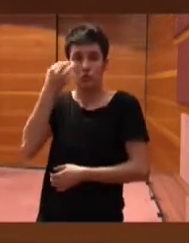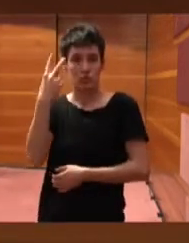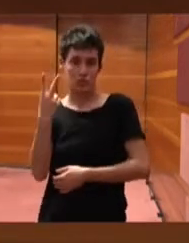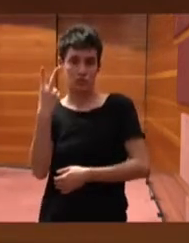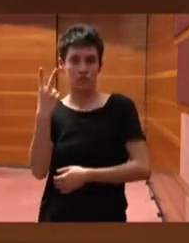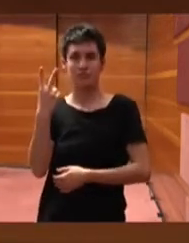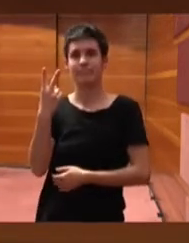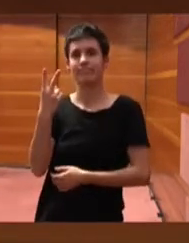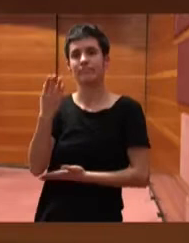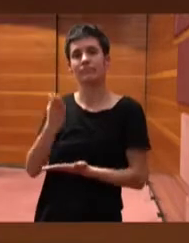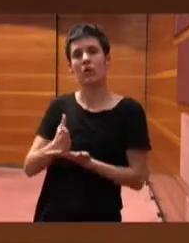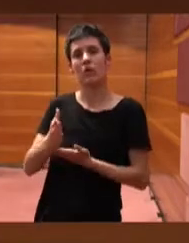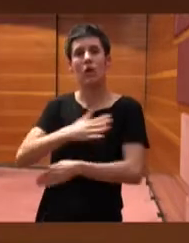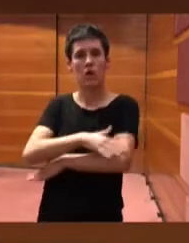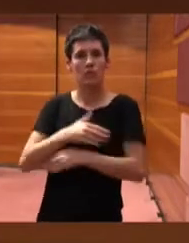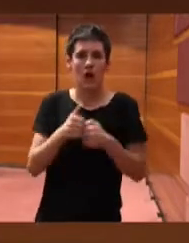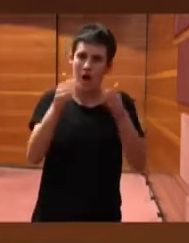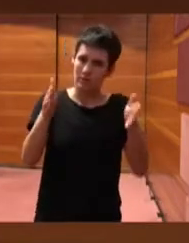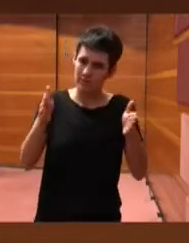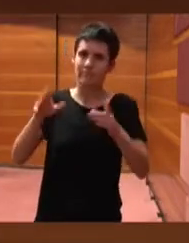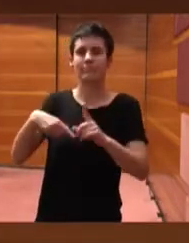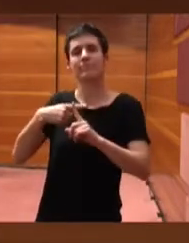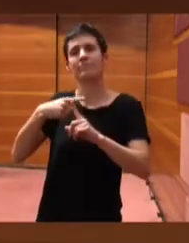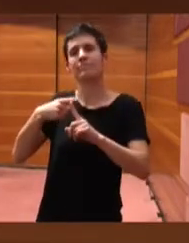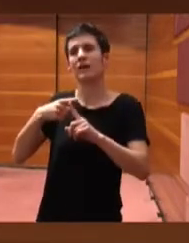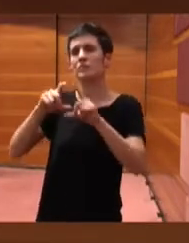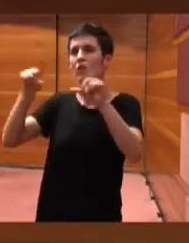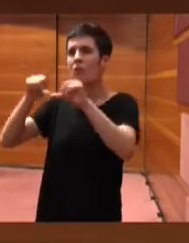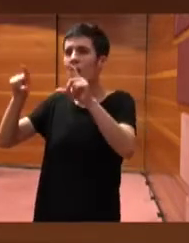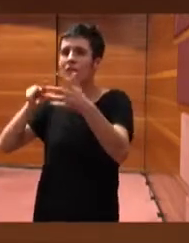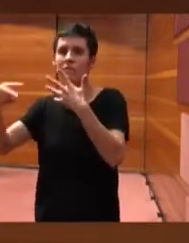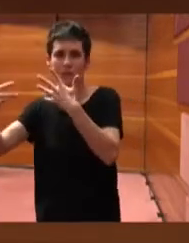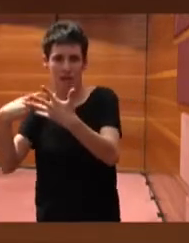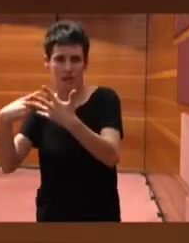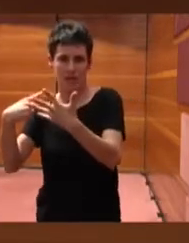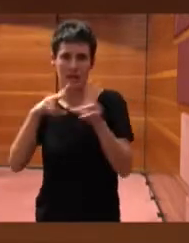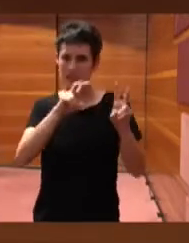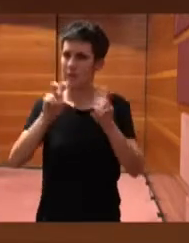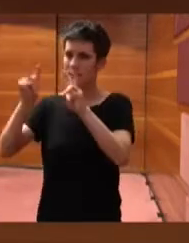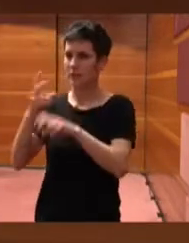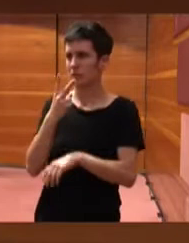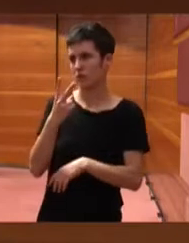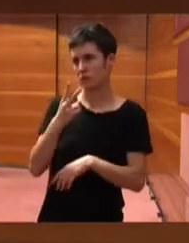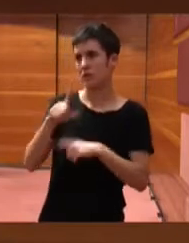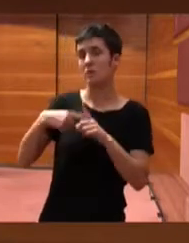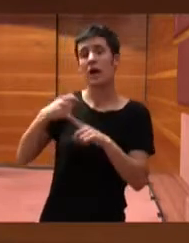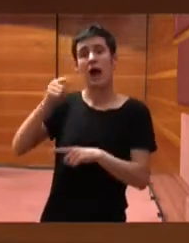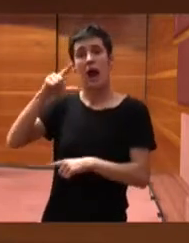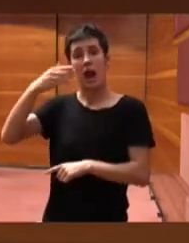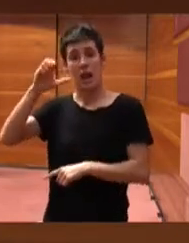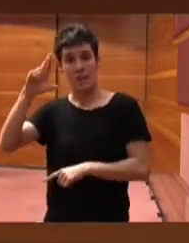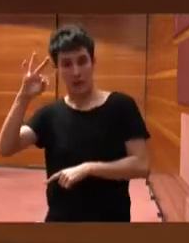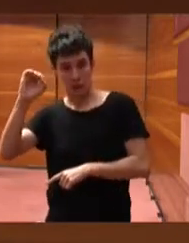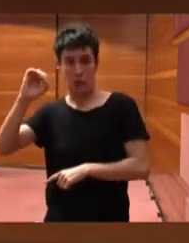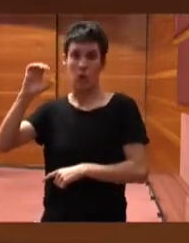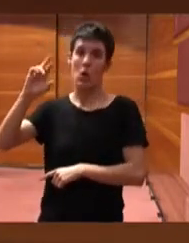dizkizuegu. Gobernu irekia eta erakundeen gardetasuna, izango dira gaiak eta Alberto Ortiz de Zarate eta